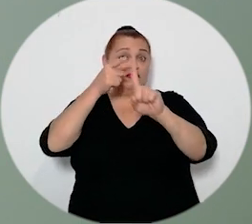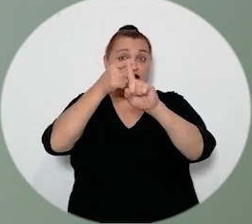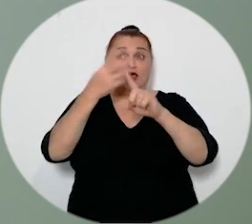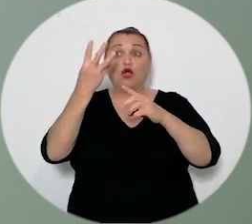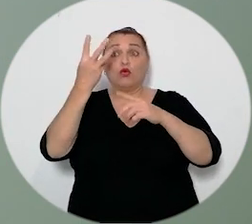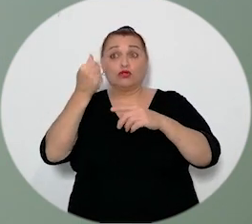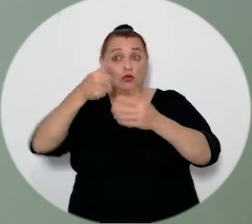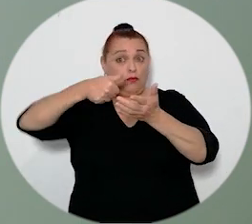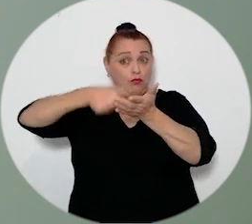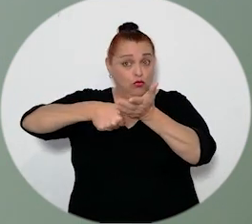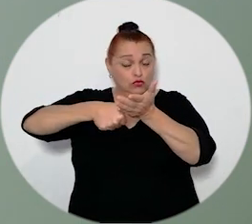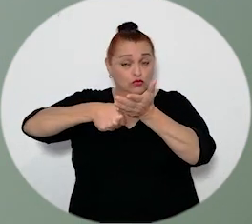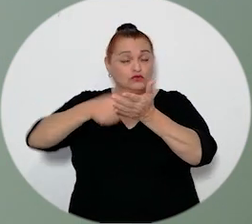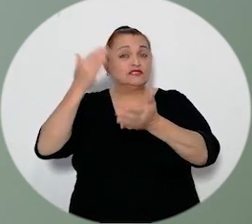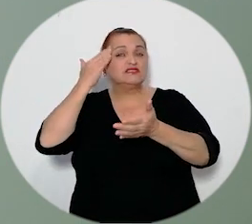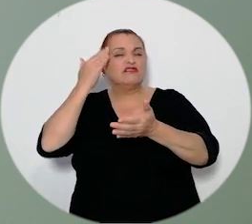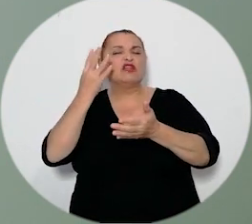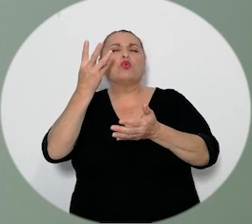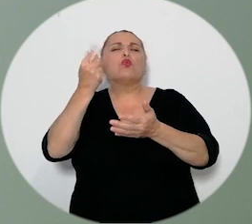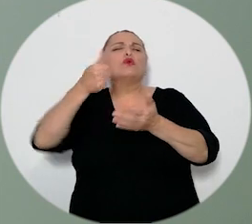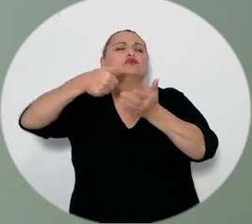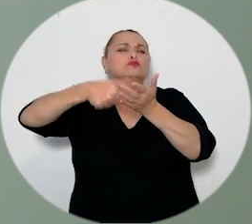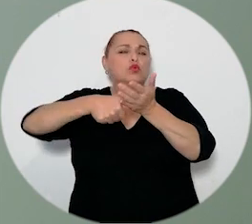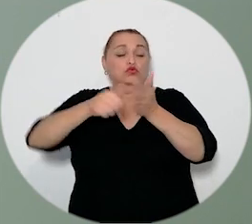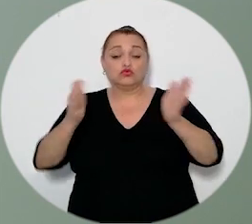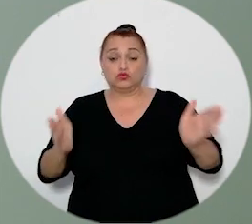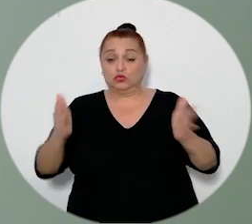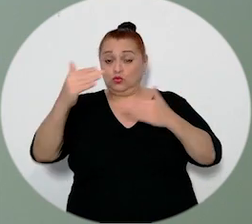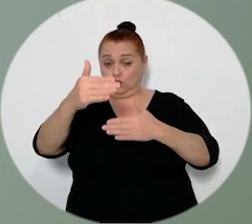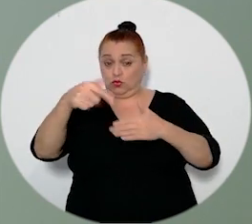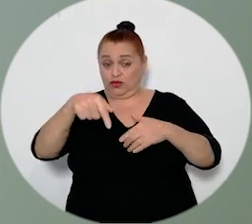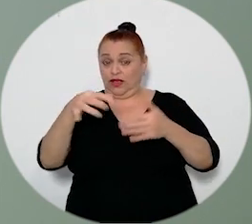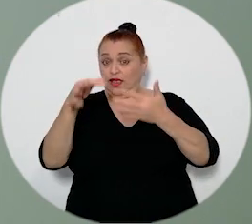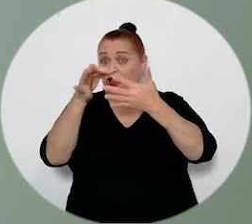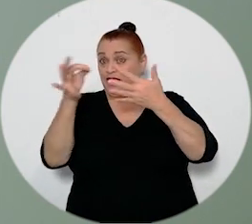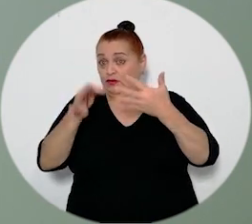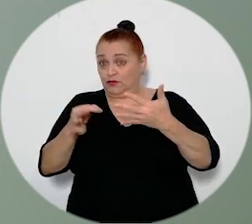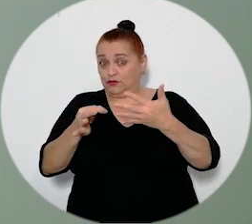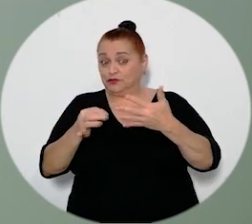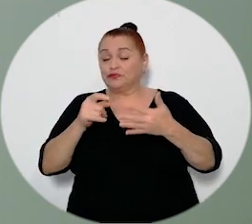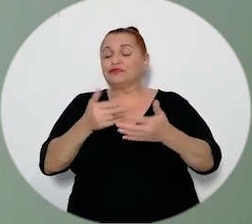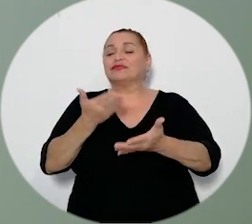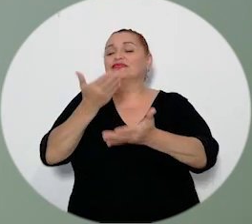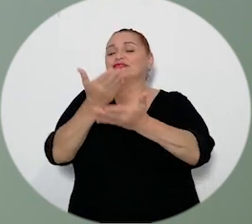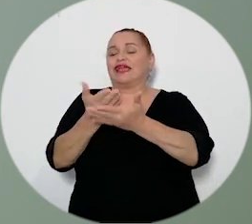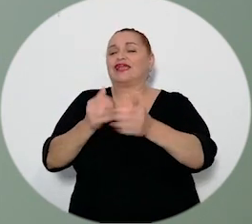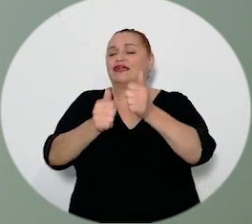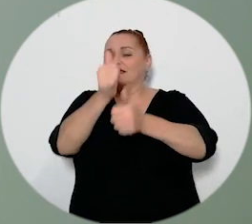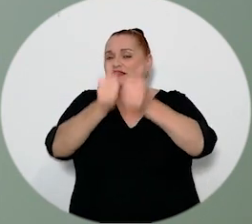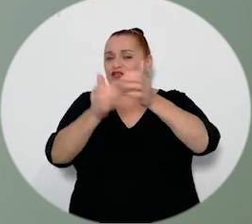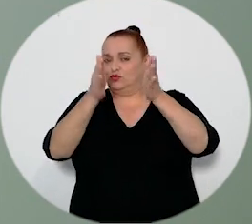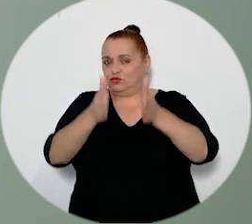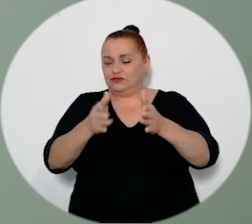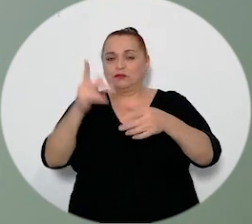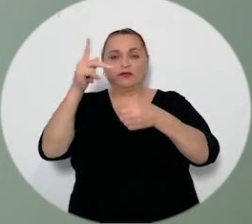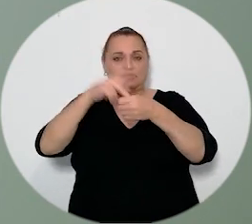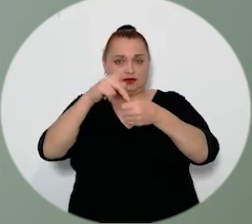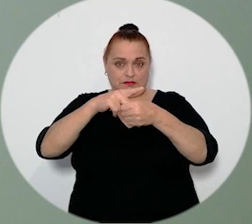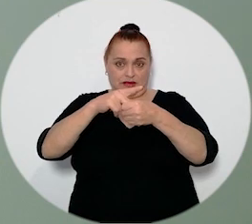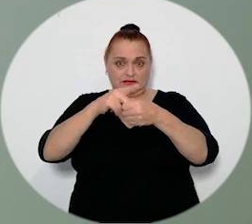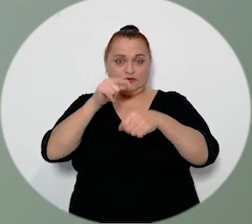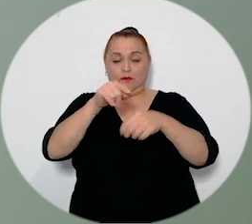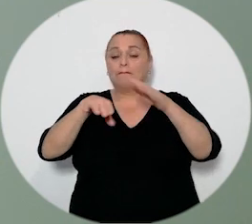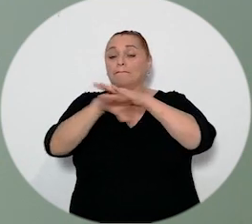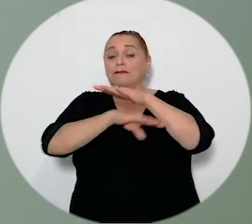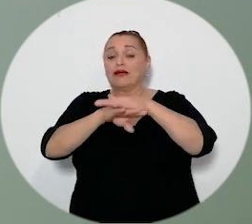del escrutinio es determinar los votos que, incluidos en una urna electoral, se atribuyen a cada una de las candidaturas participantes,